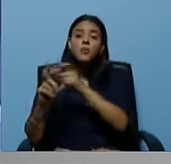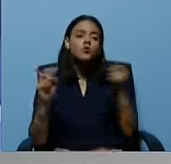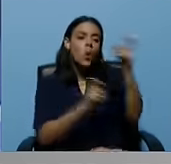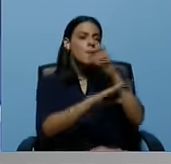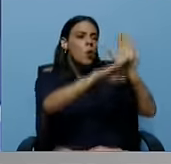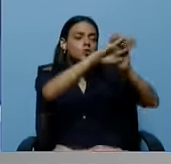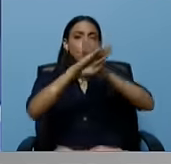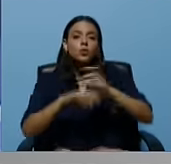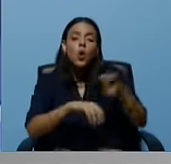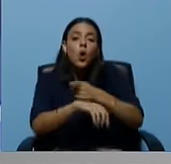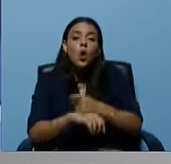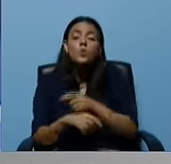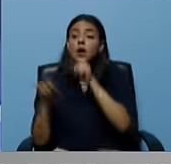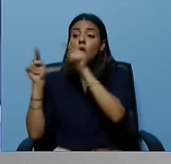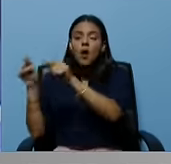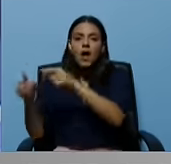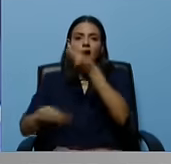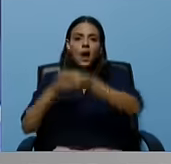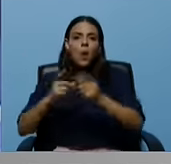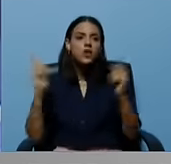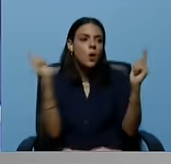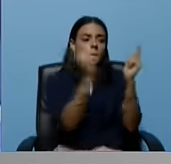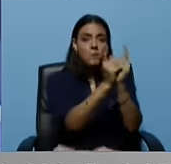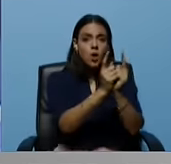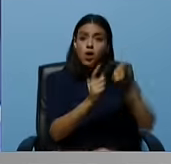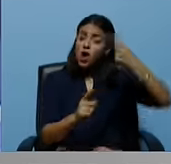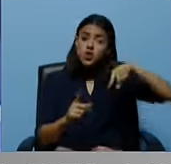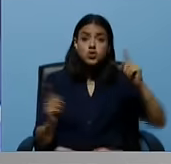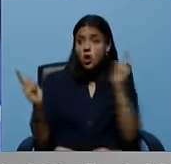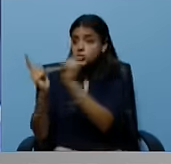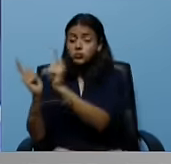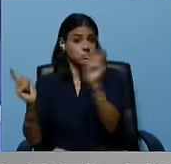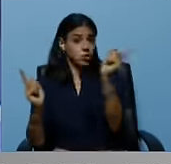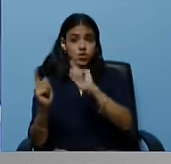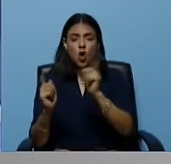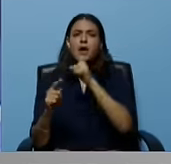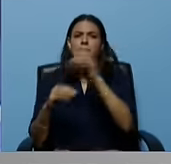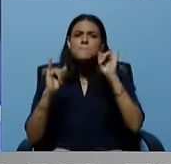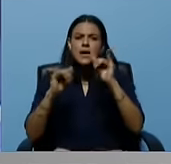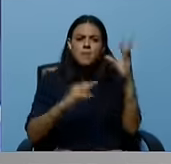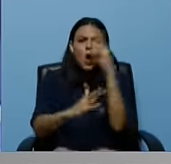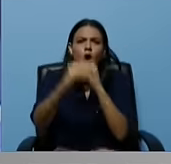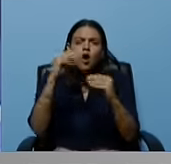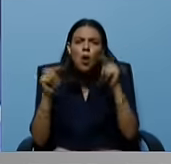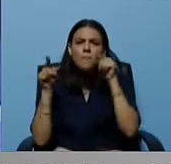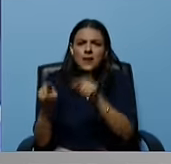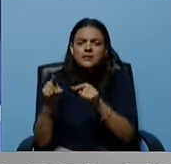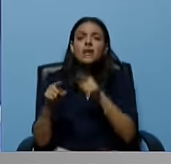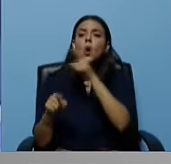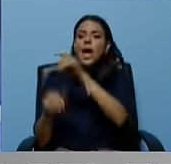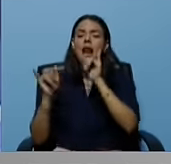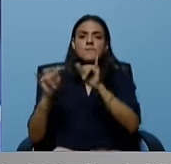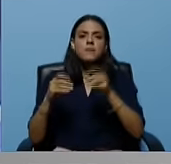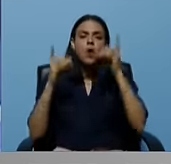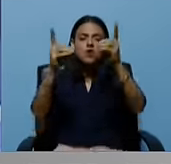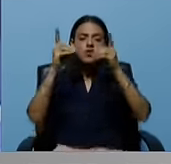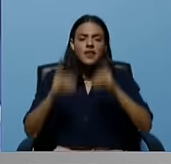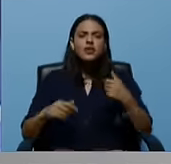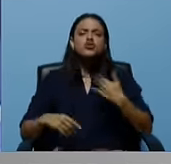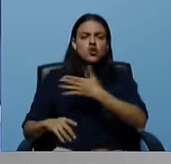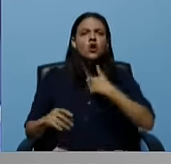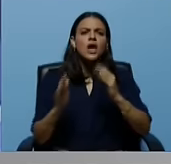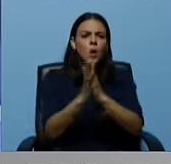Nos buscó a nosotros para conversar y de esa conversación salió su decisión de abandonar